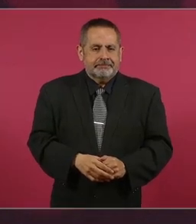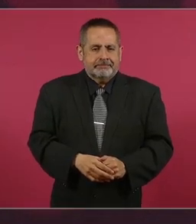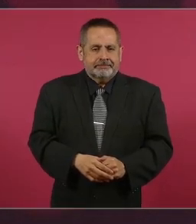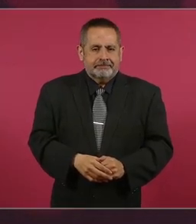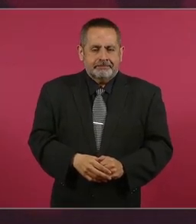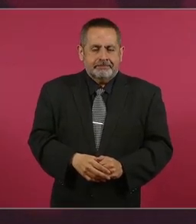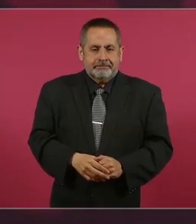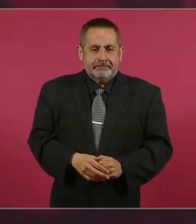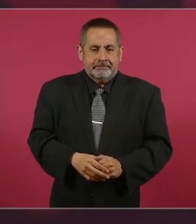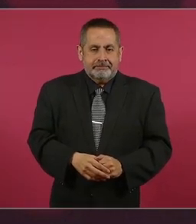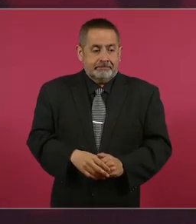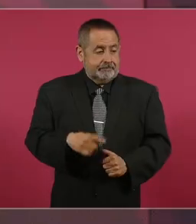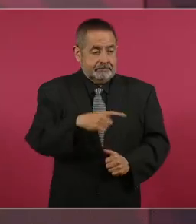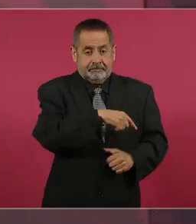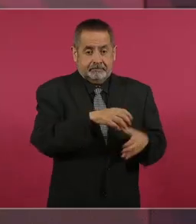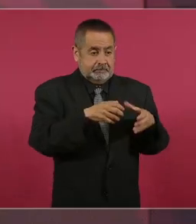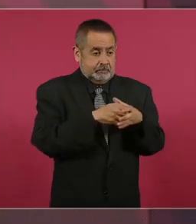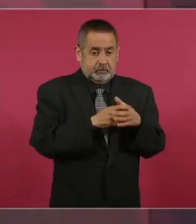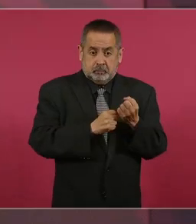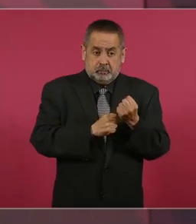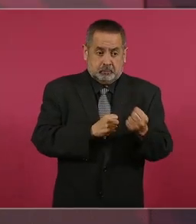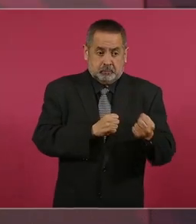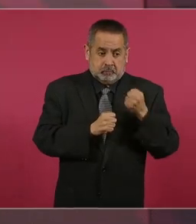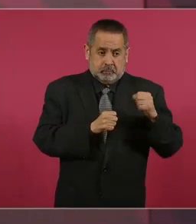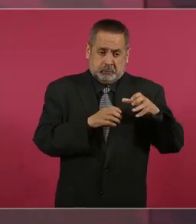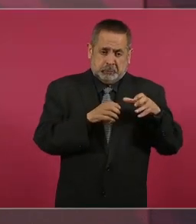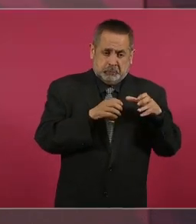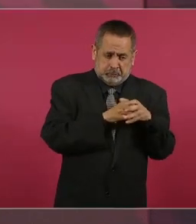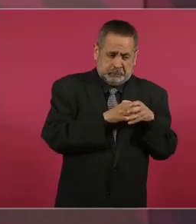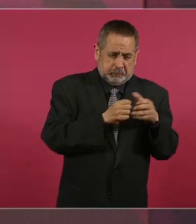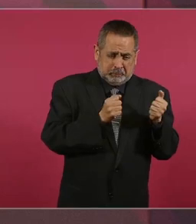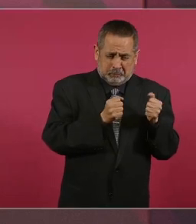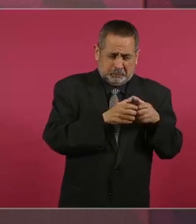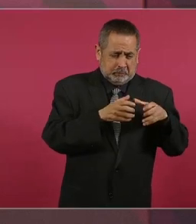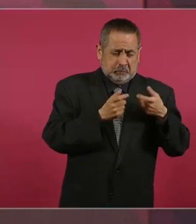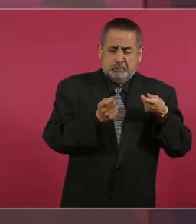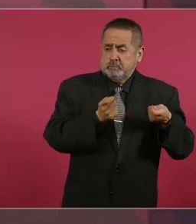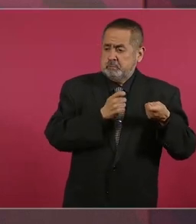estos ultraconservadores, fachos,